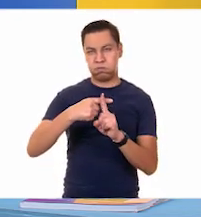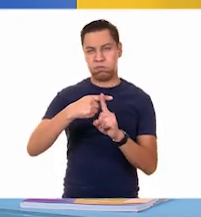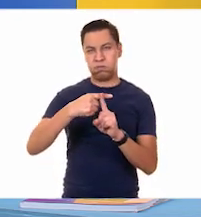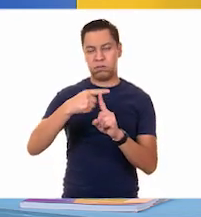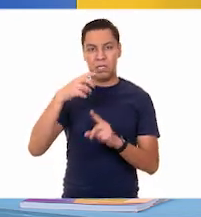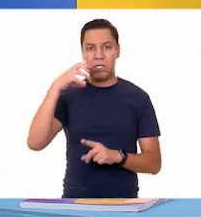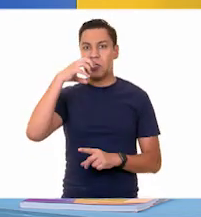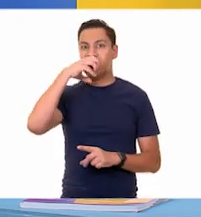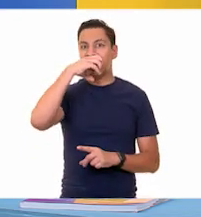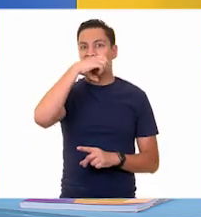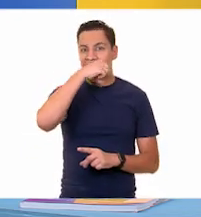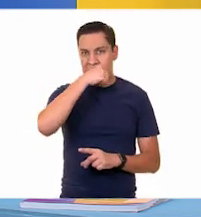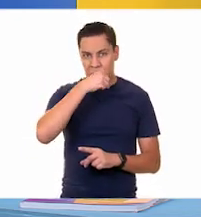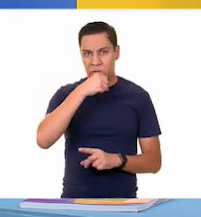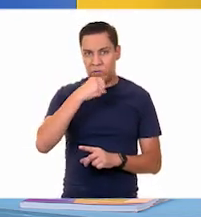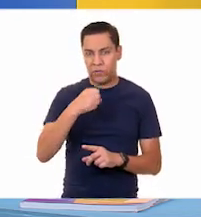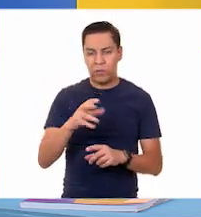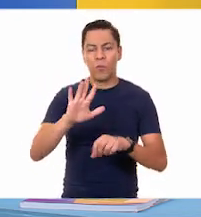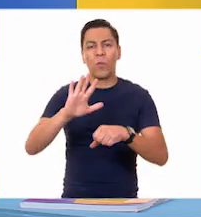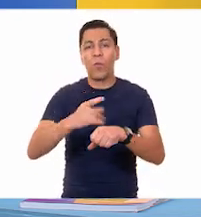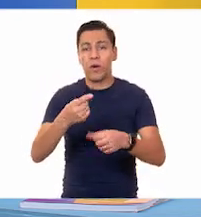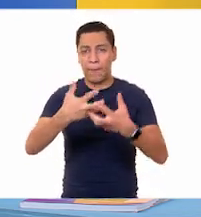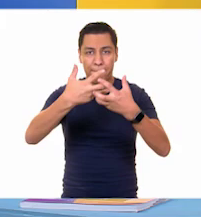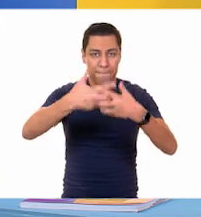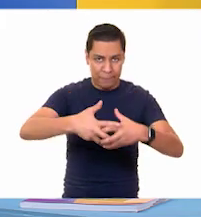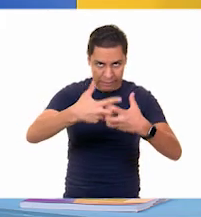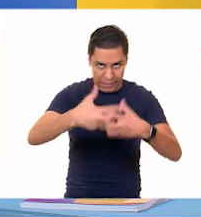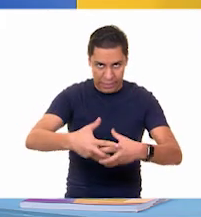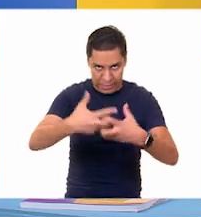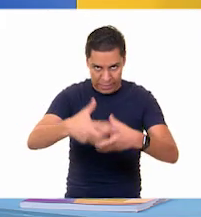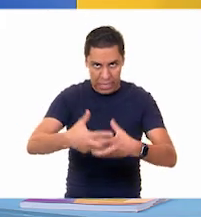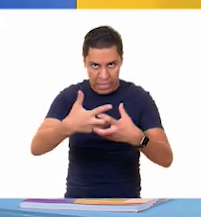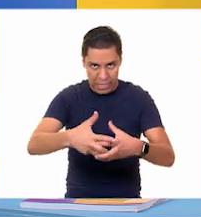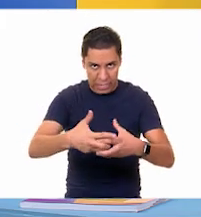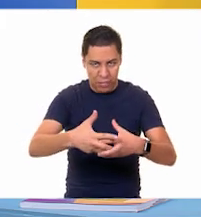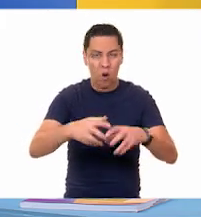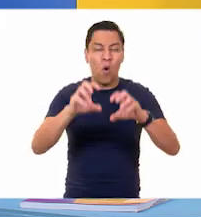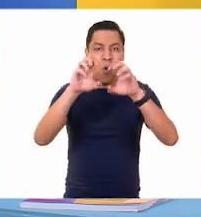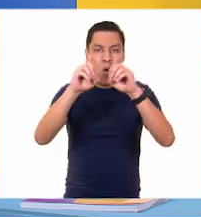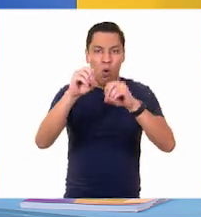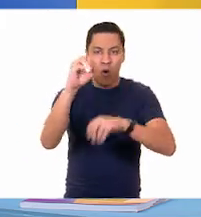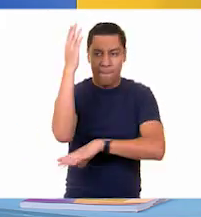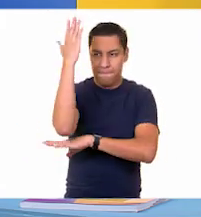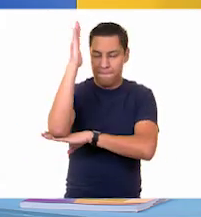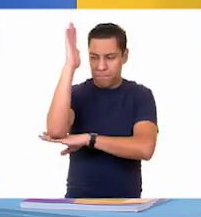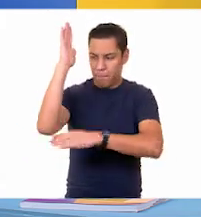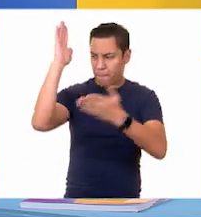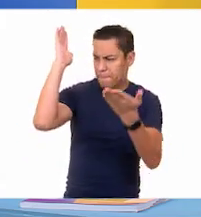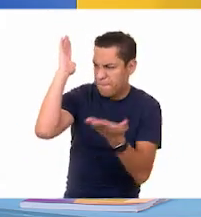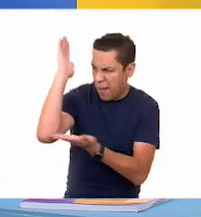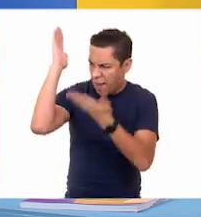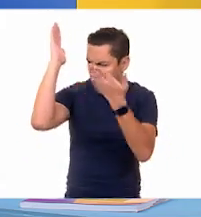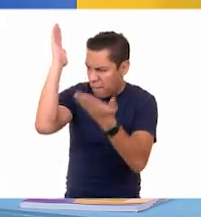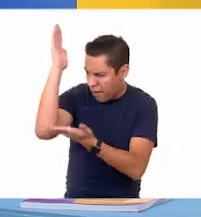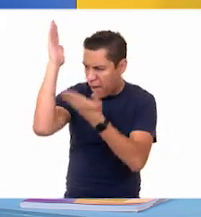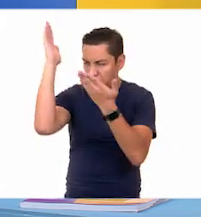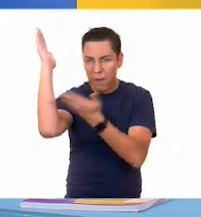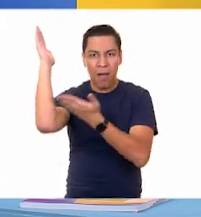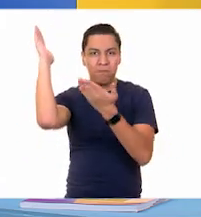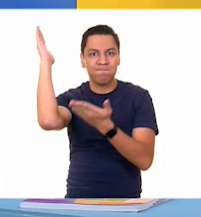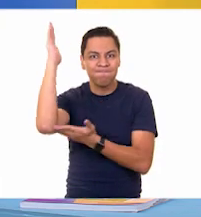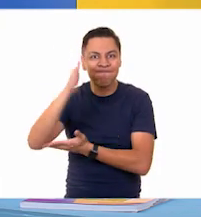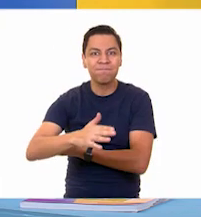han contribuido las actividades humanas como la deforestación y la industria desmedida que se desarrollan en la zona circundante al